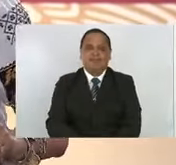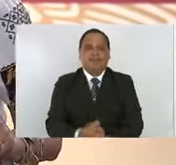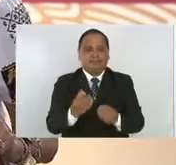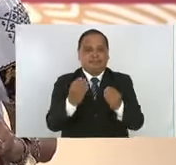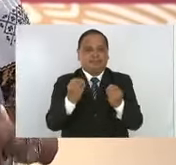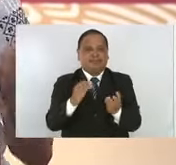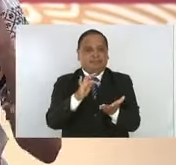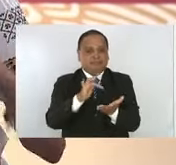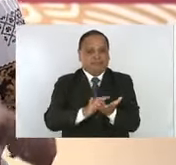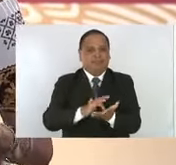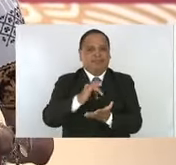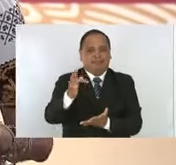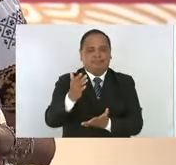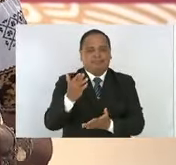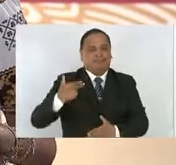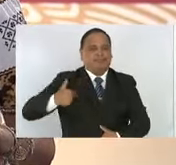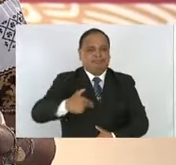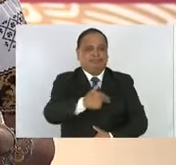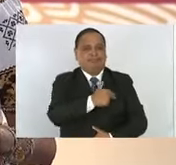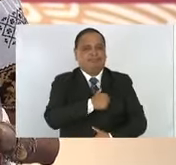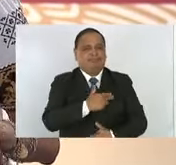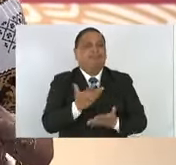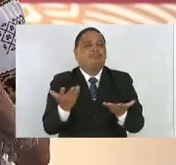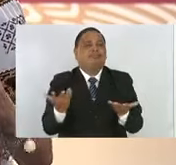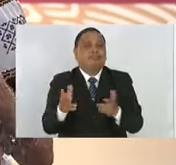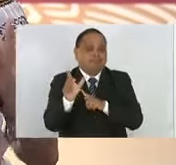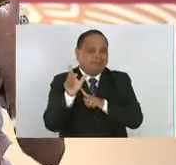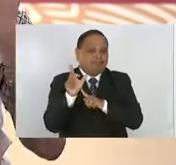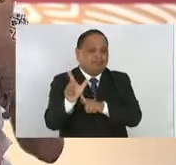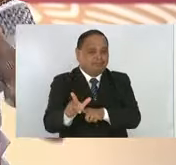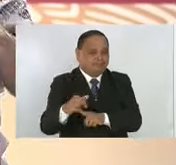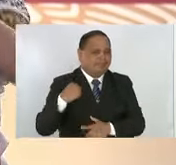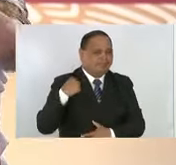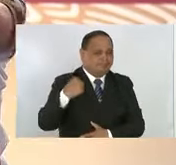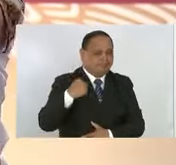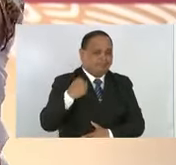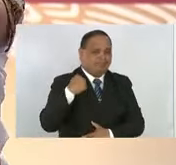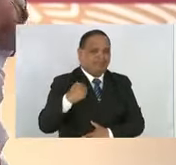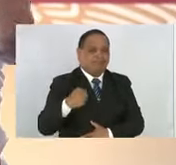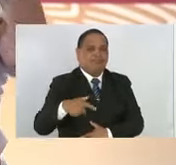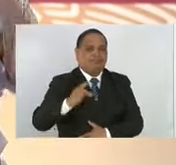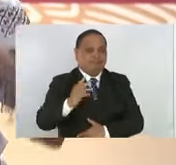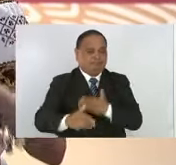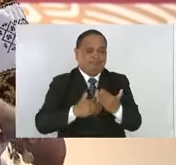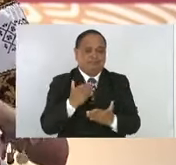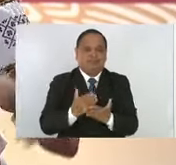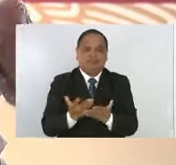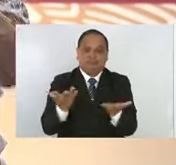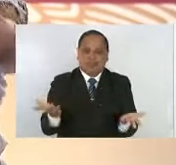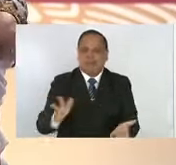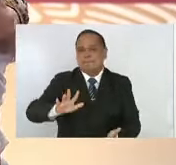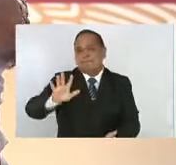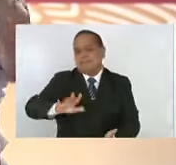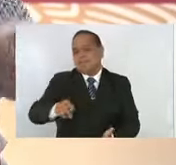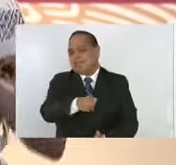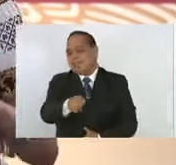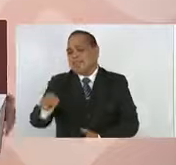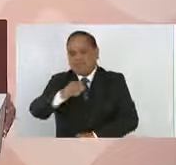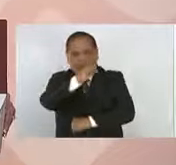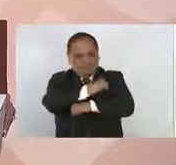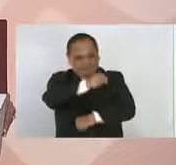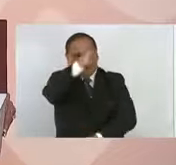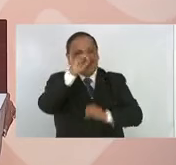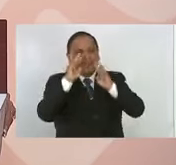Muchísimas gracias. Nosotros seguiremos luchando y nos da fuerza estas ventanas que ustedes crean donde se